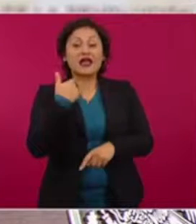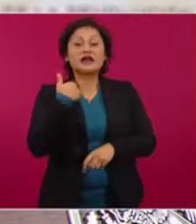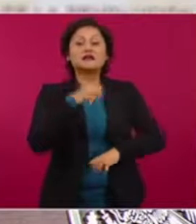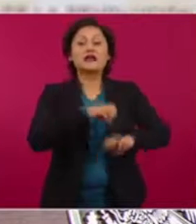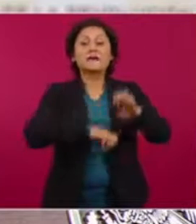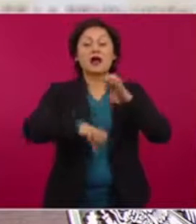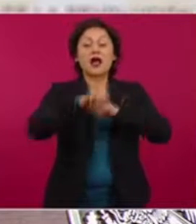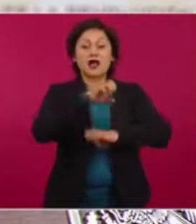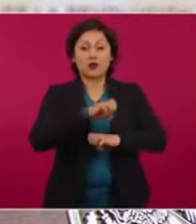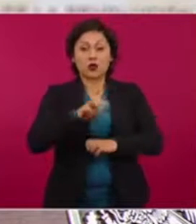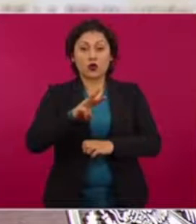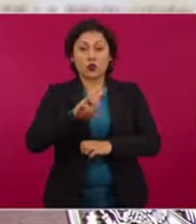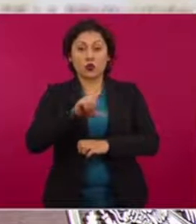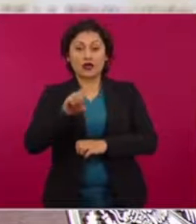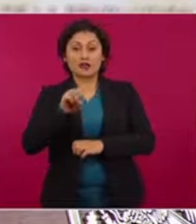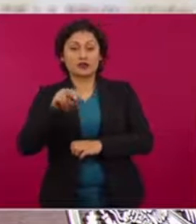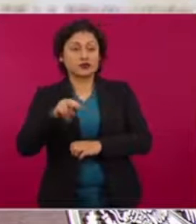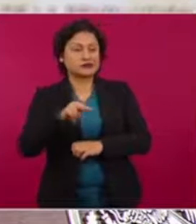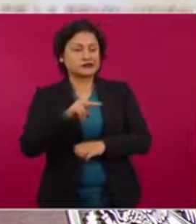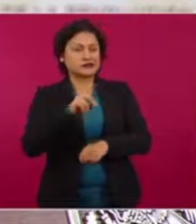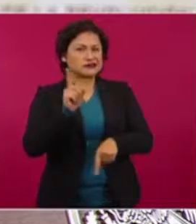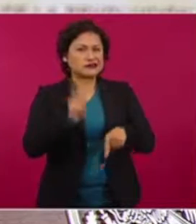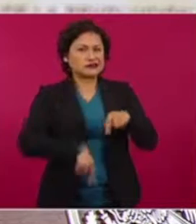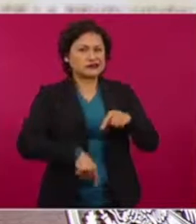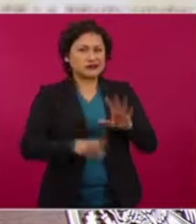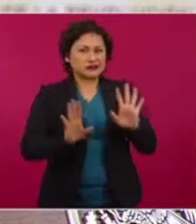olvidarlo. Es preferible